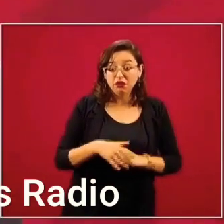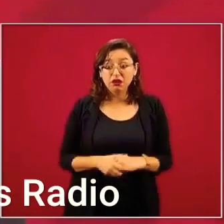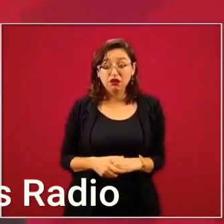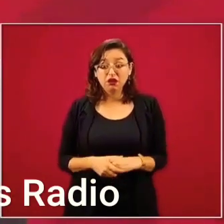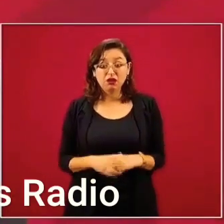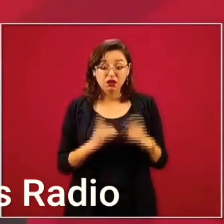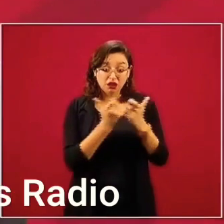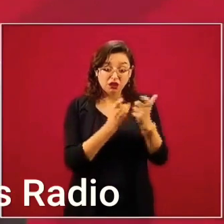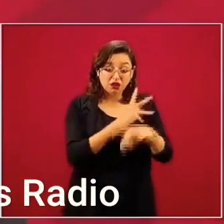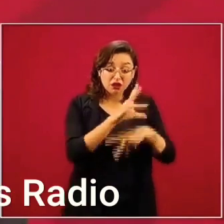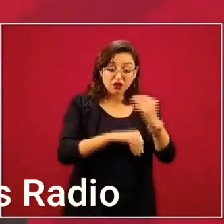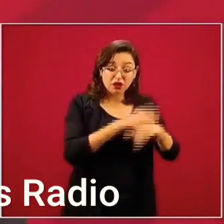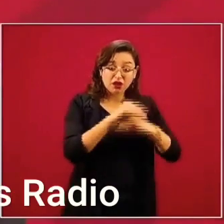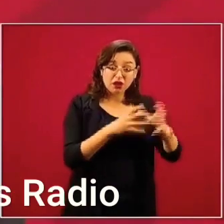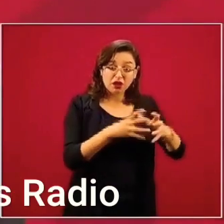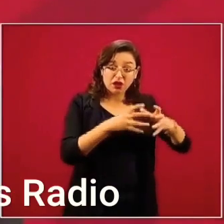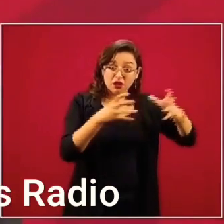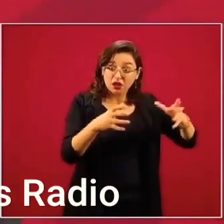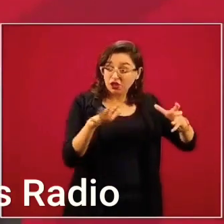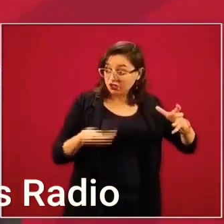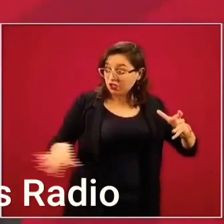del mero crecimiento económico?